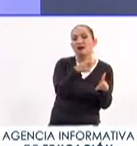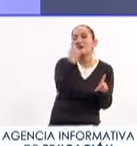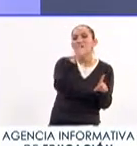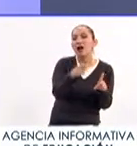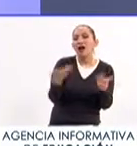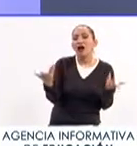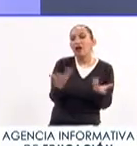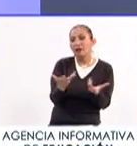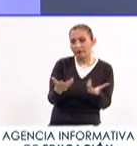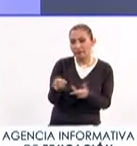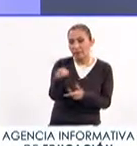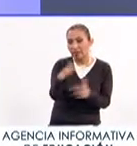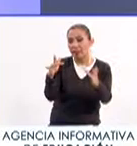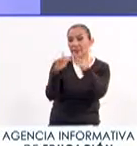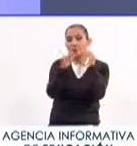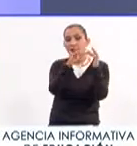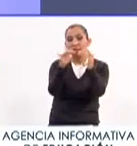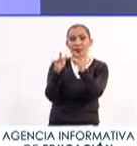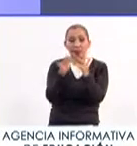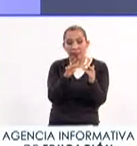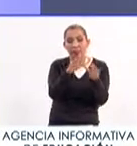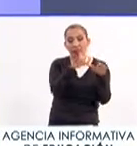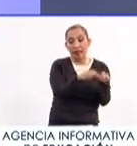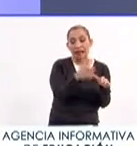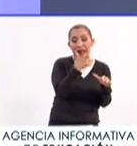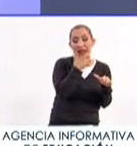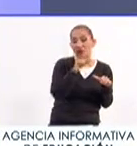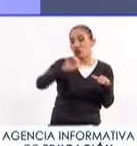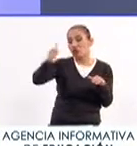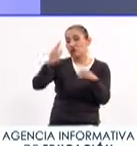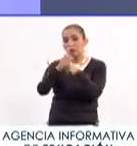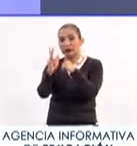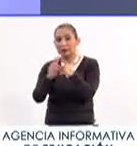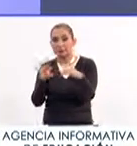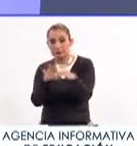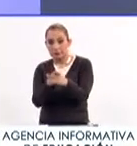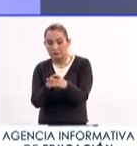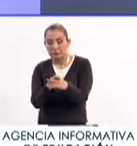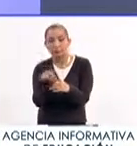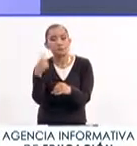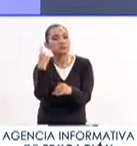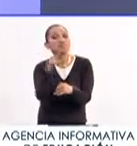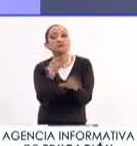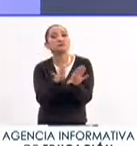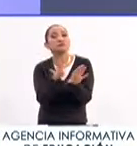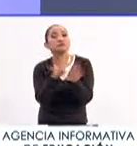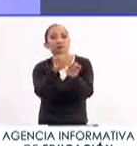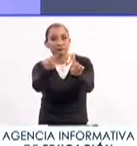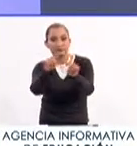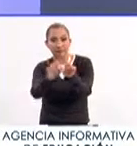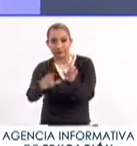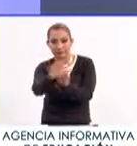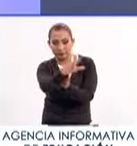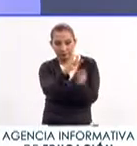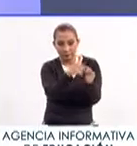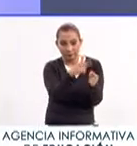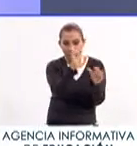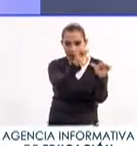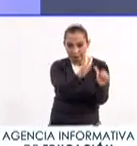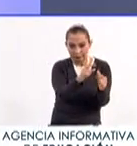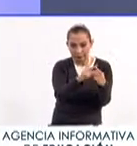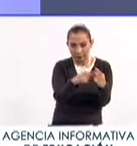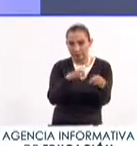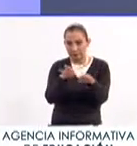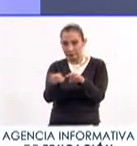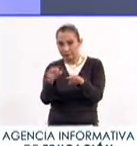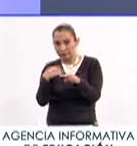es crear vínculos entre el Reino Unido y otros países. Y lo hacemos a través de diferentes áreas. Lo hacemos en las artes,